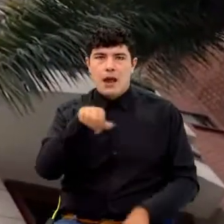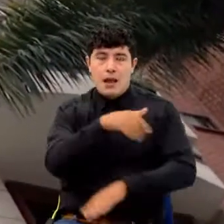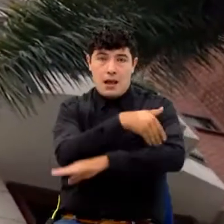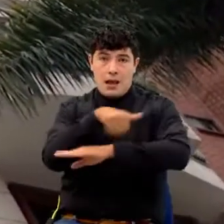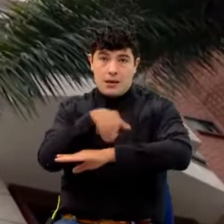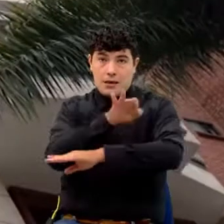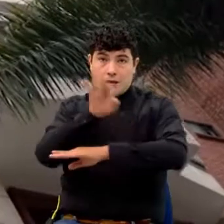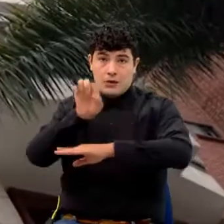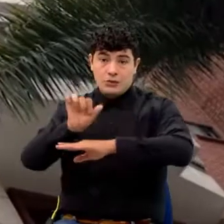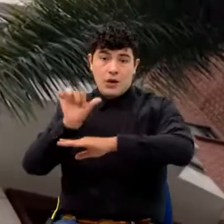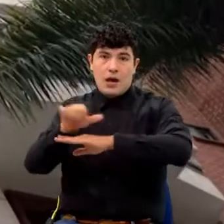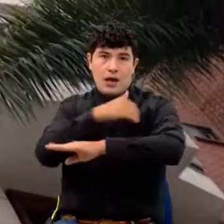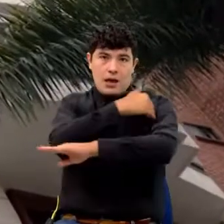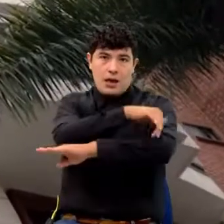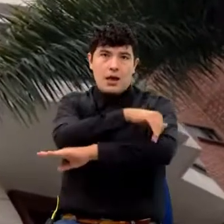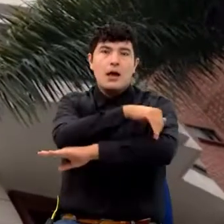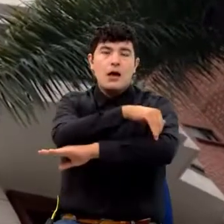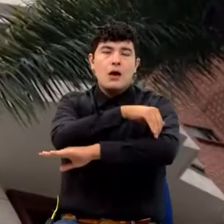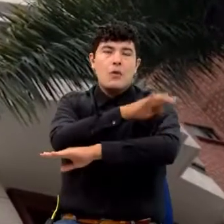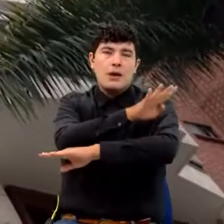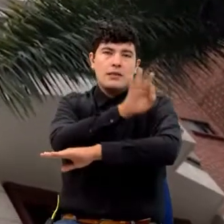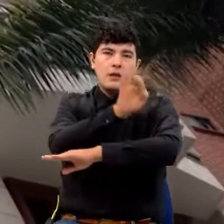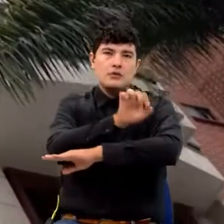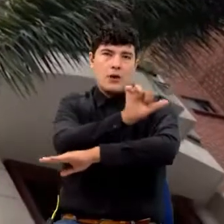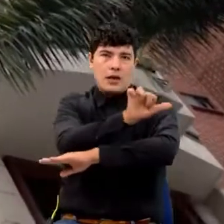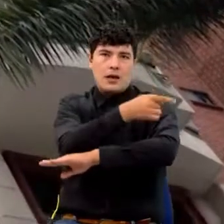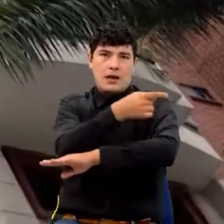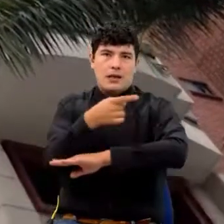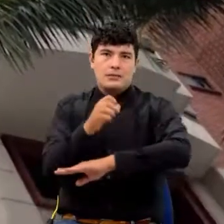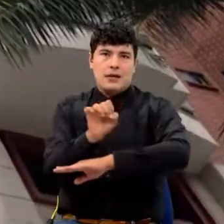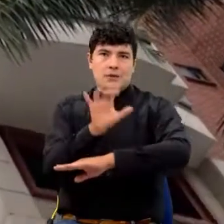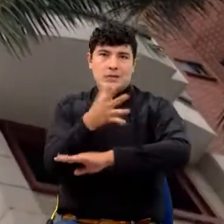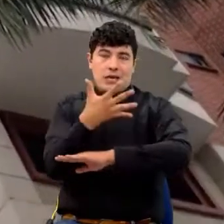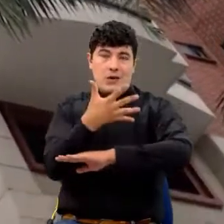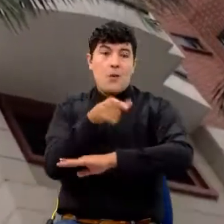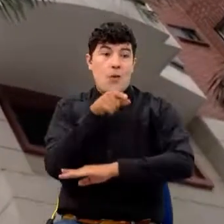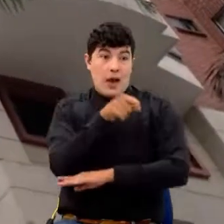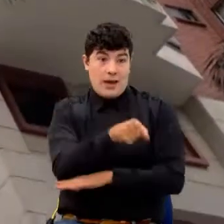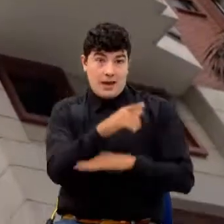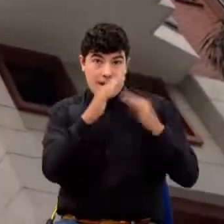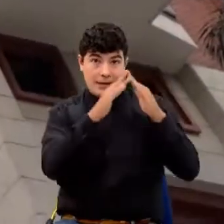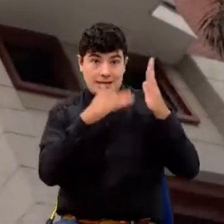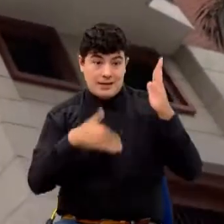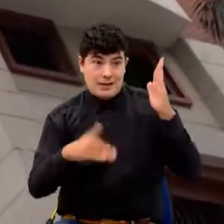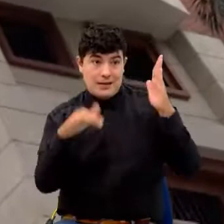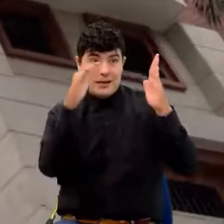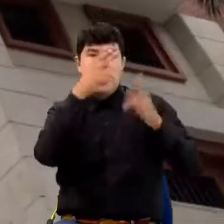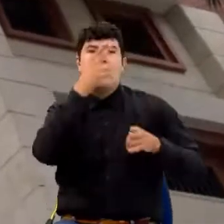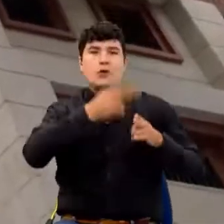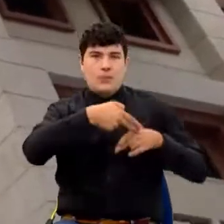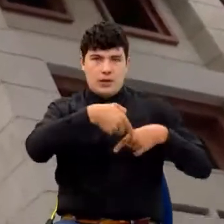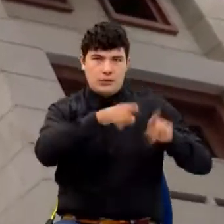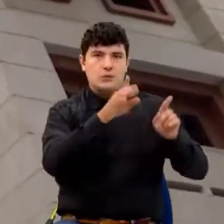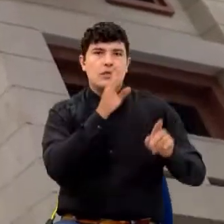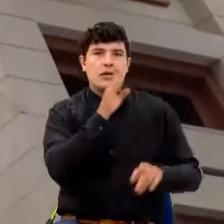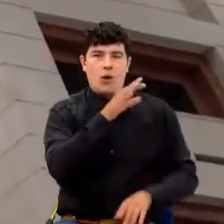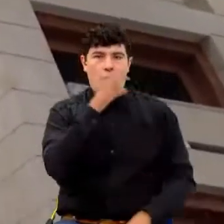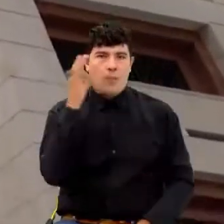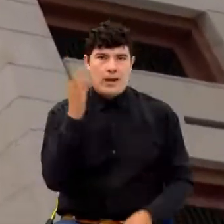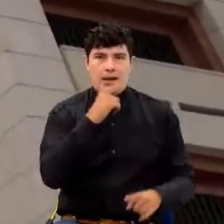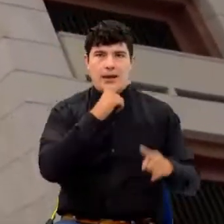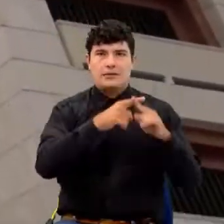número 48A05, donde el penthouse del edificio se encuentra a nombre de Didier Tavera.